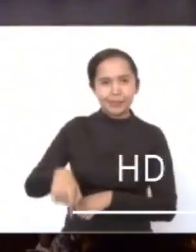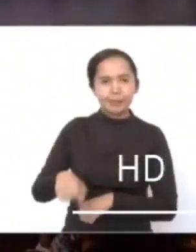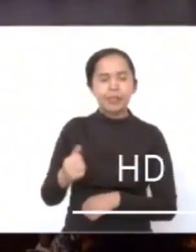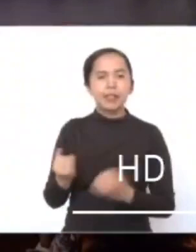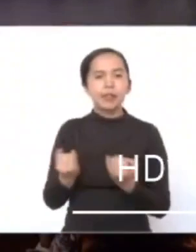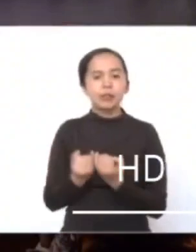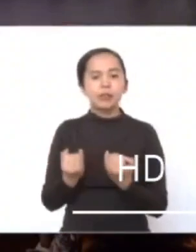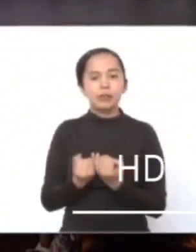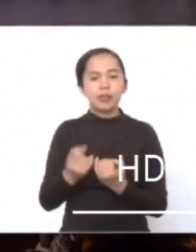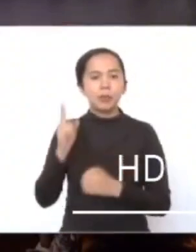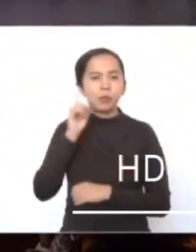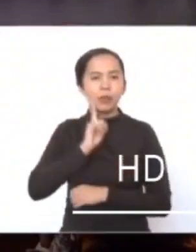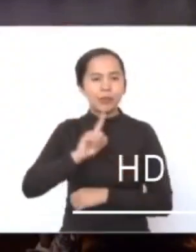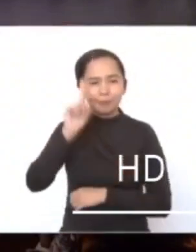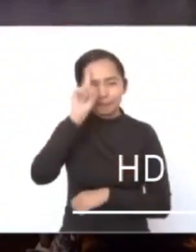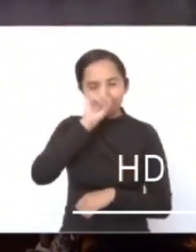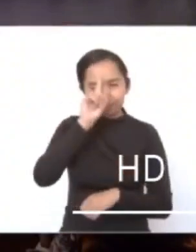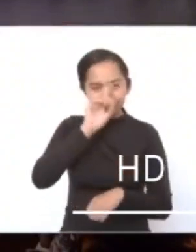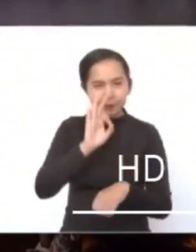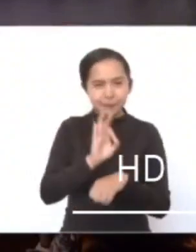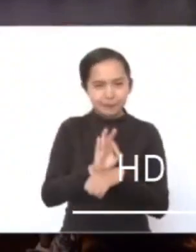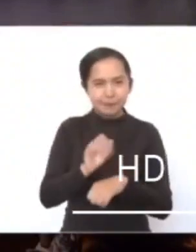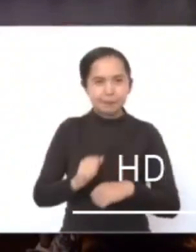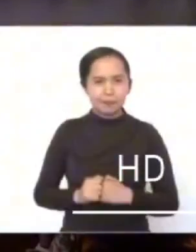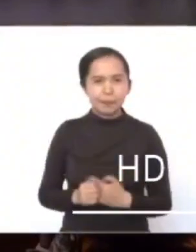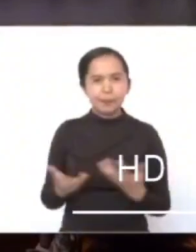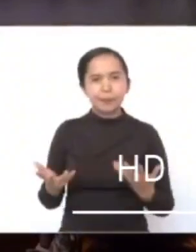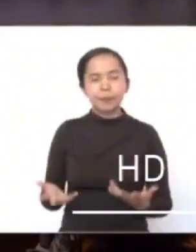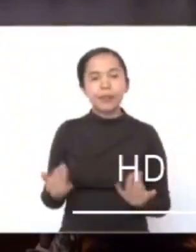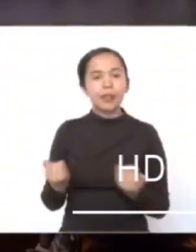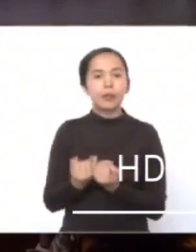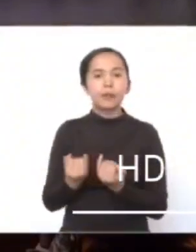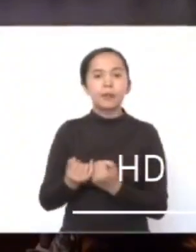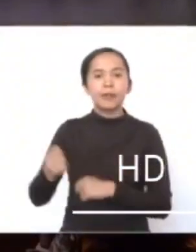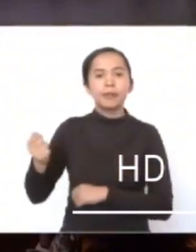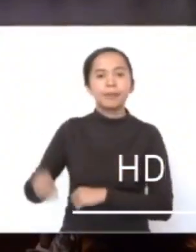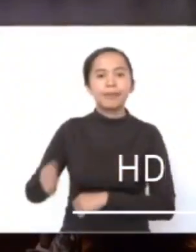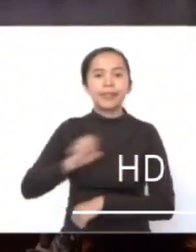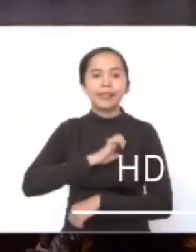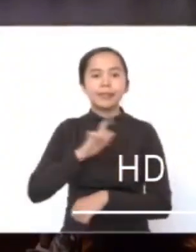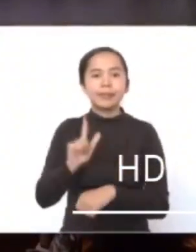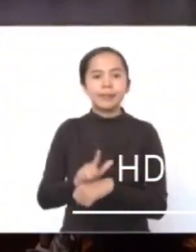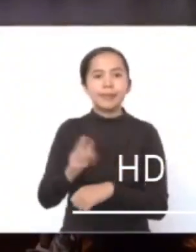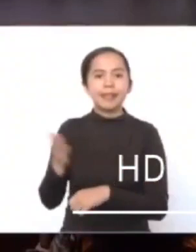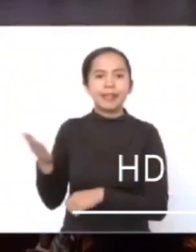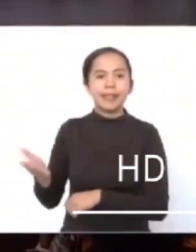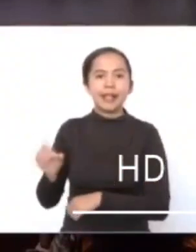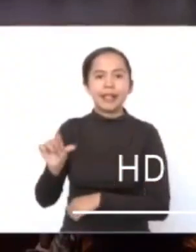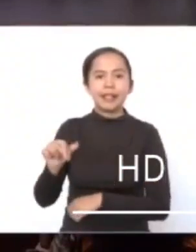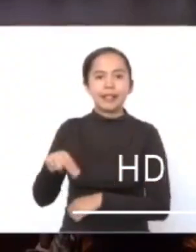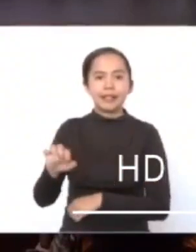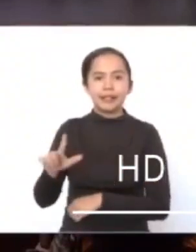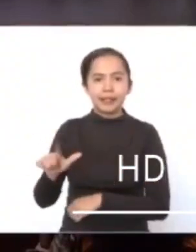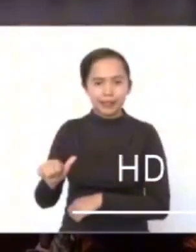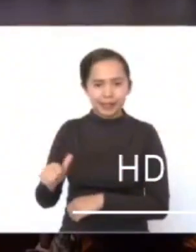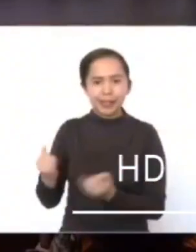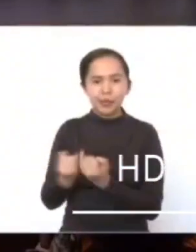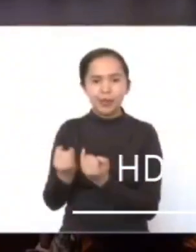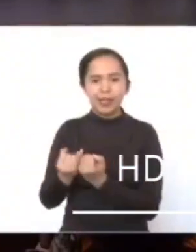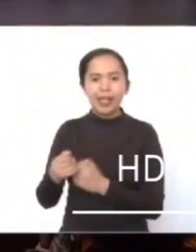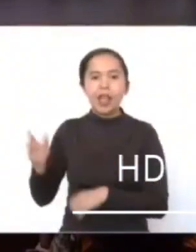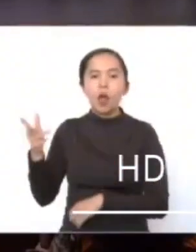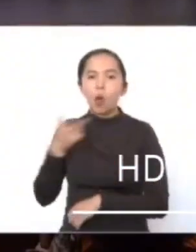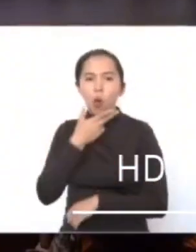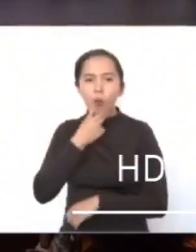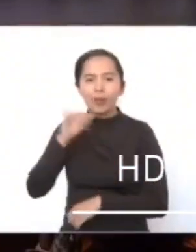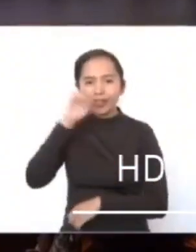y a la consejera, ¿sí? Y saludo en especial a Daniela y al jefe de gobierno. Un